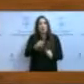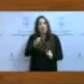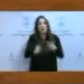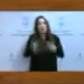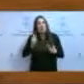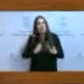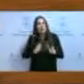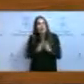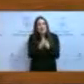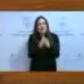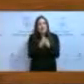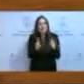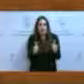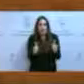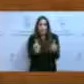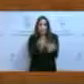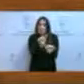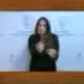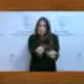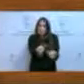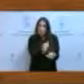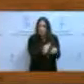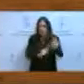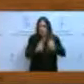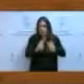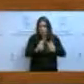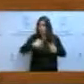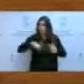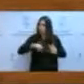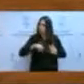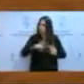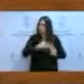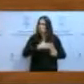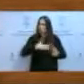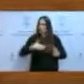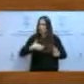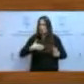profesionales. Busque ese modelo por el que nosotros apostamos y que